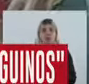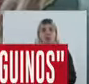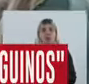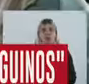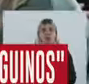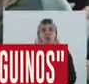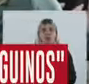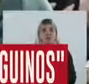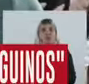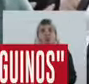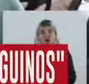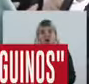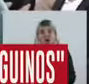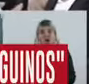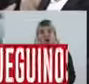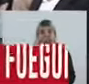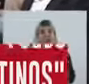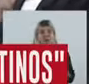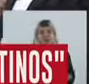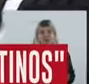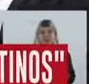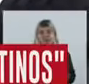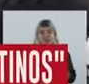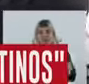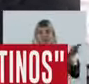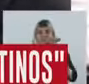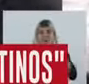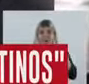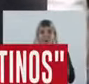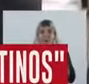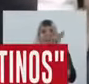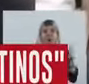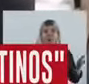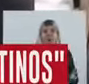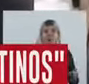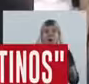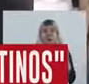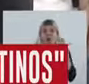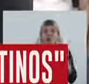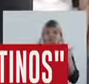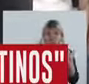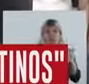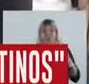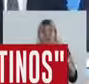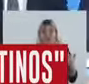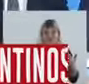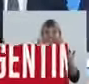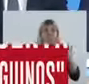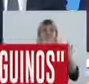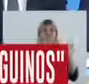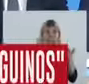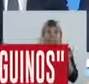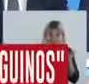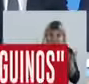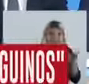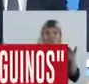yo solo tengo gratitud y reconocimiento para con cada ministro mío, por cada funcionario mío, por cada empleado que en